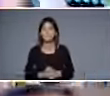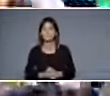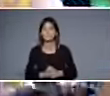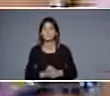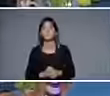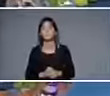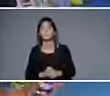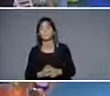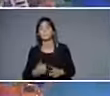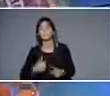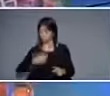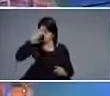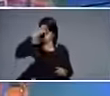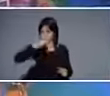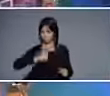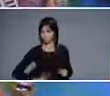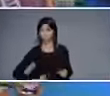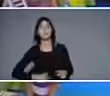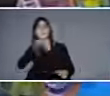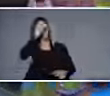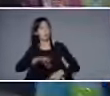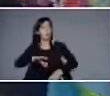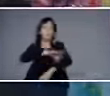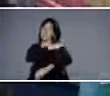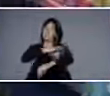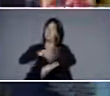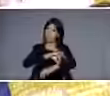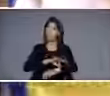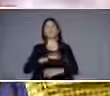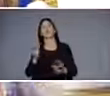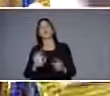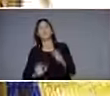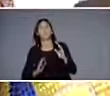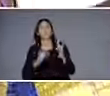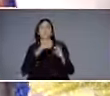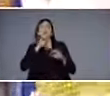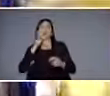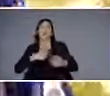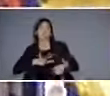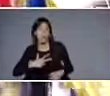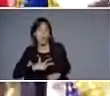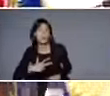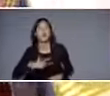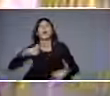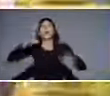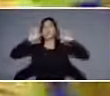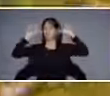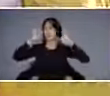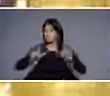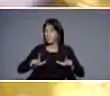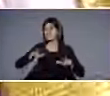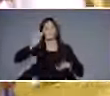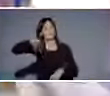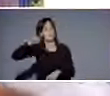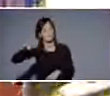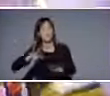honestidad. No seré arquitecta, ingeniera, catedrática, abogada, nunca me licenciaré.